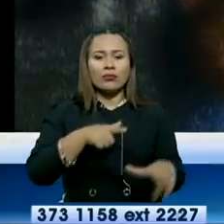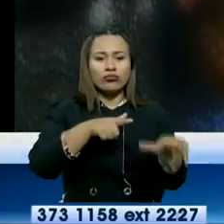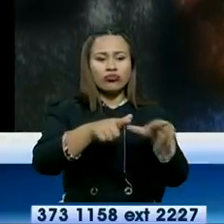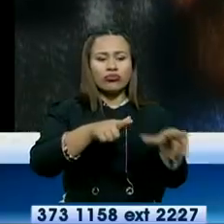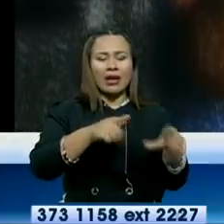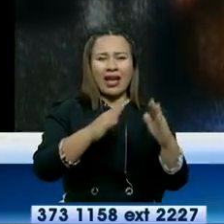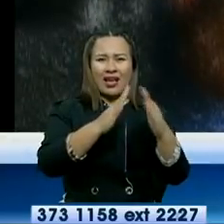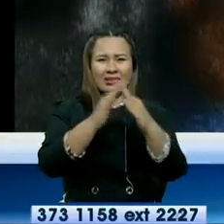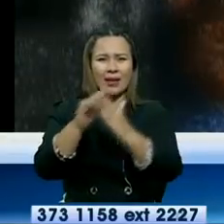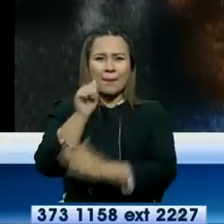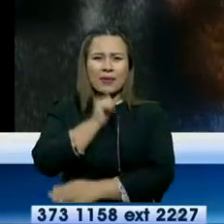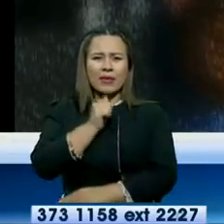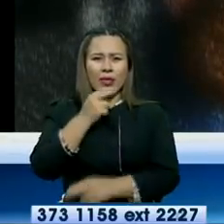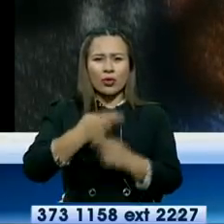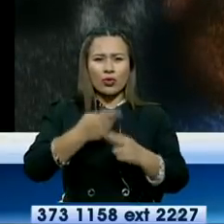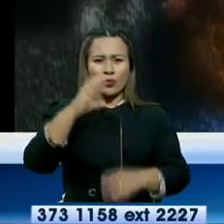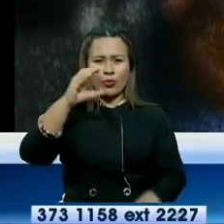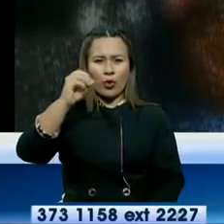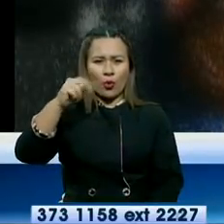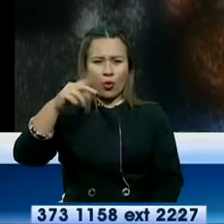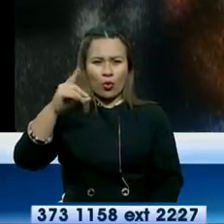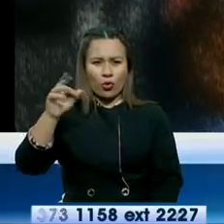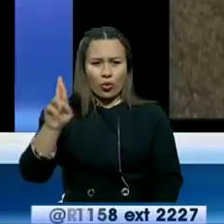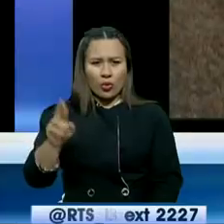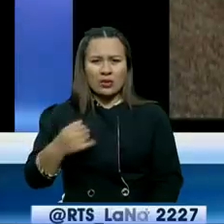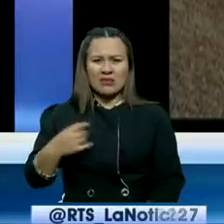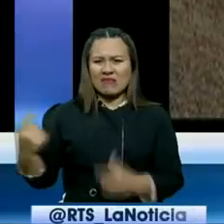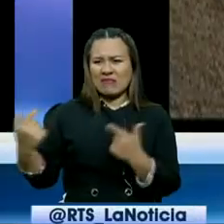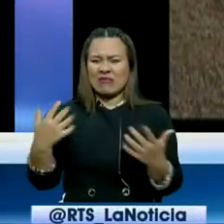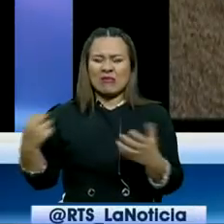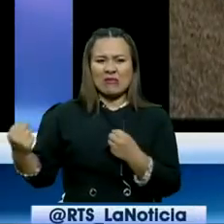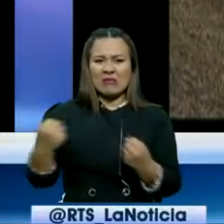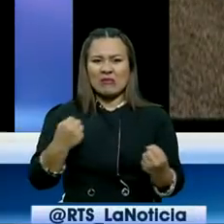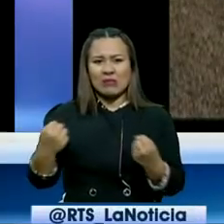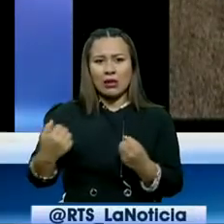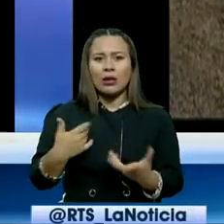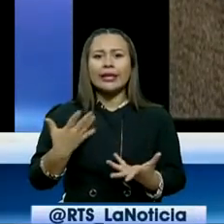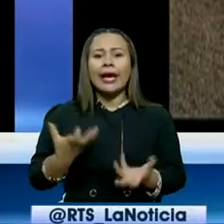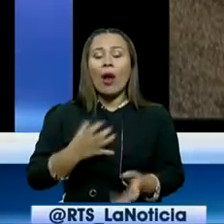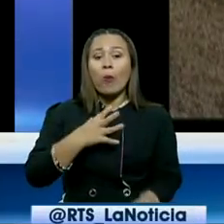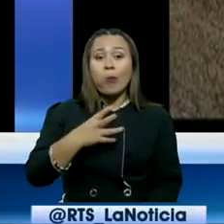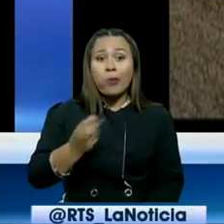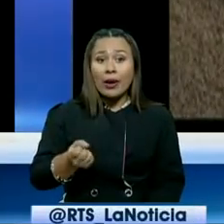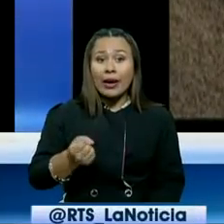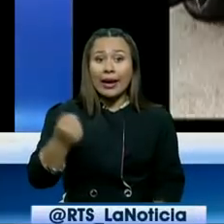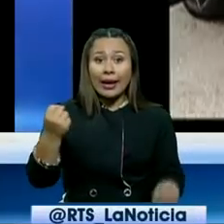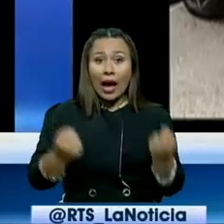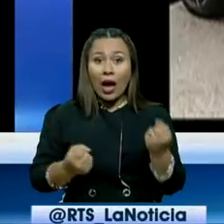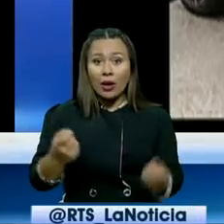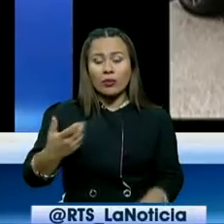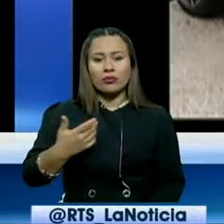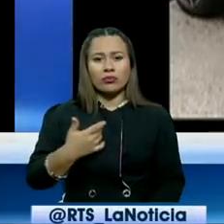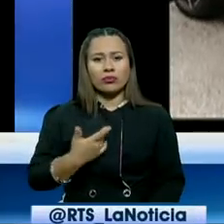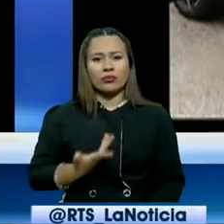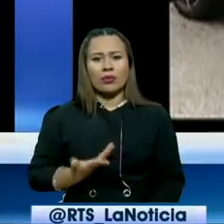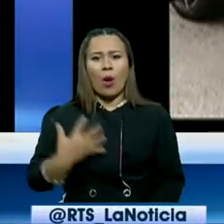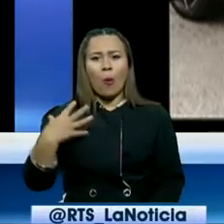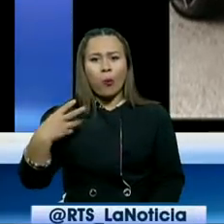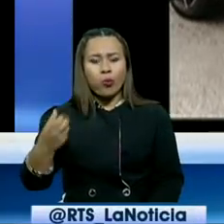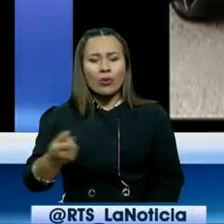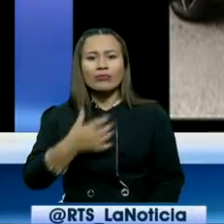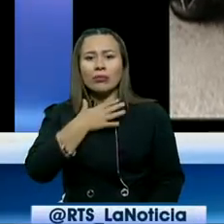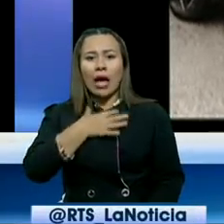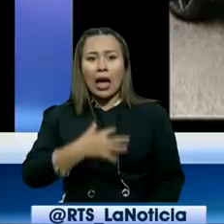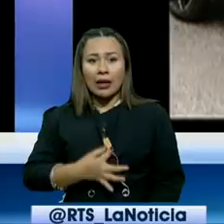Cóndor empezó el forcejeo, se empezó a cometer el ilícito, le intentaron robar el carro, asimismo le sustraen una cadena de